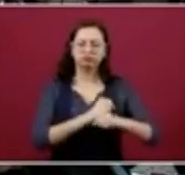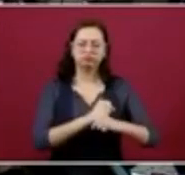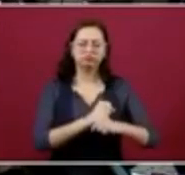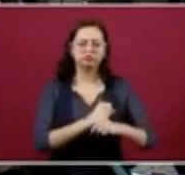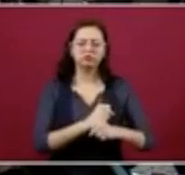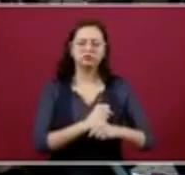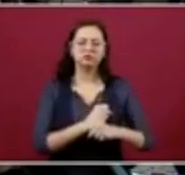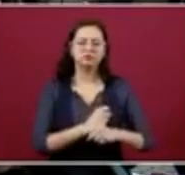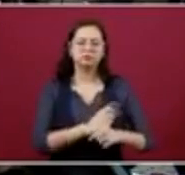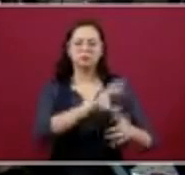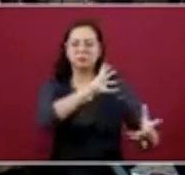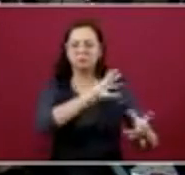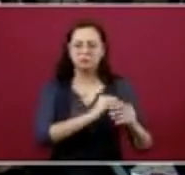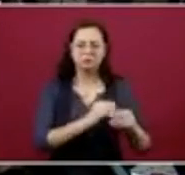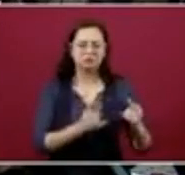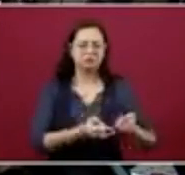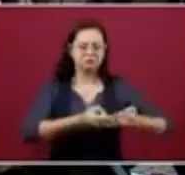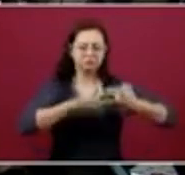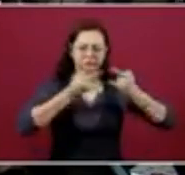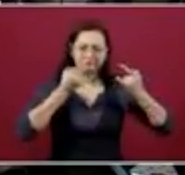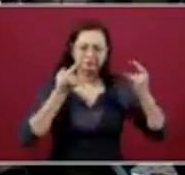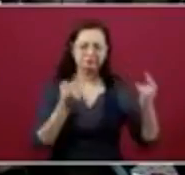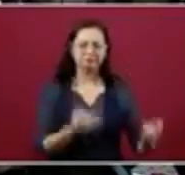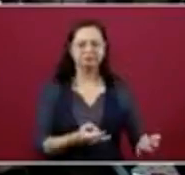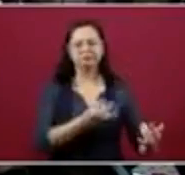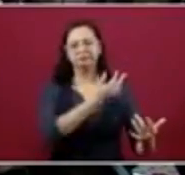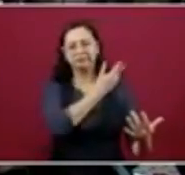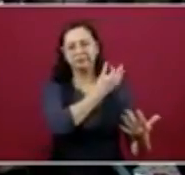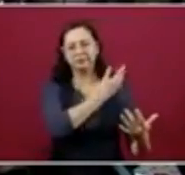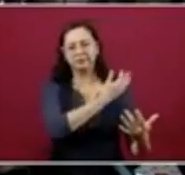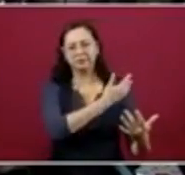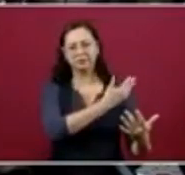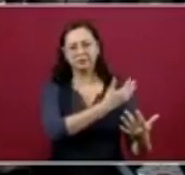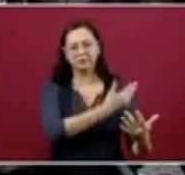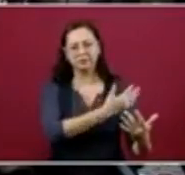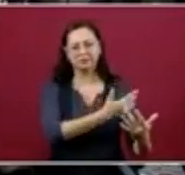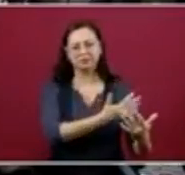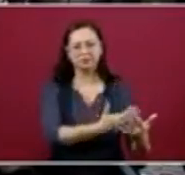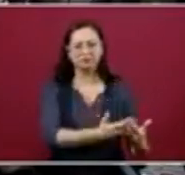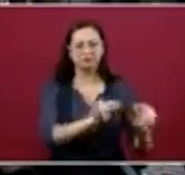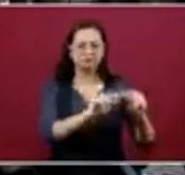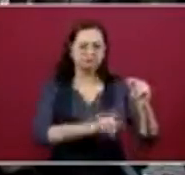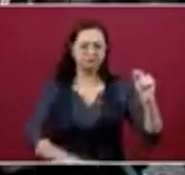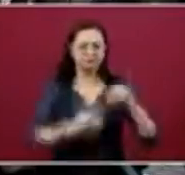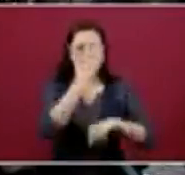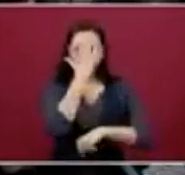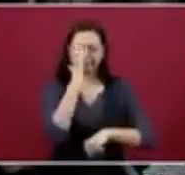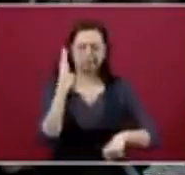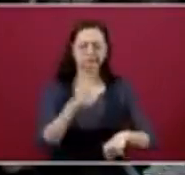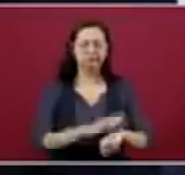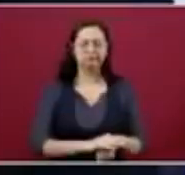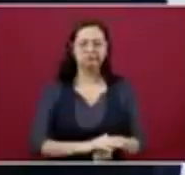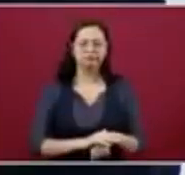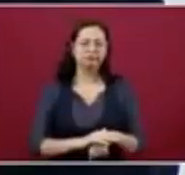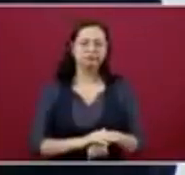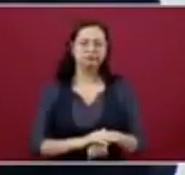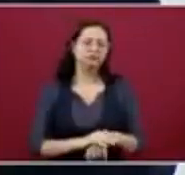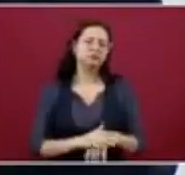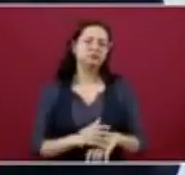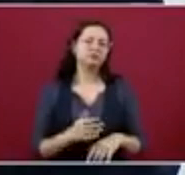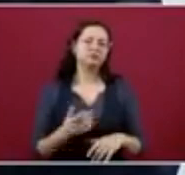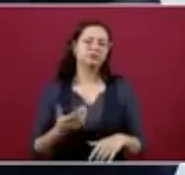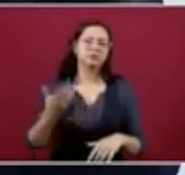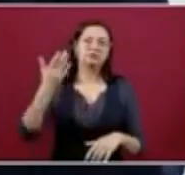parte de un acervo histórico que forma parte de la memoria justamente histórica de la nación, desde las